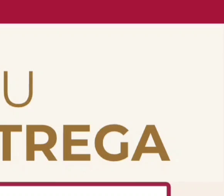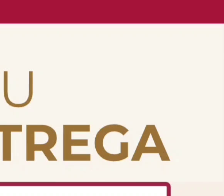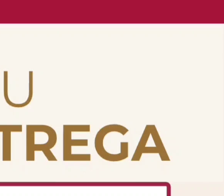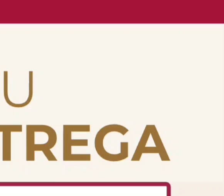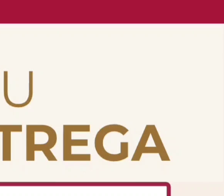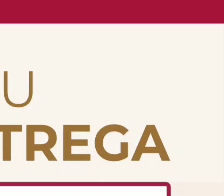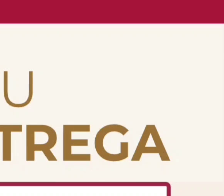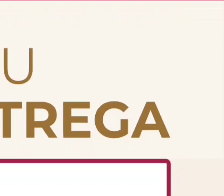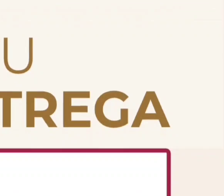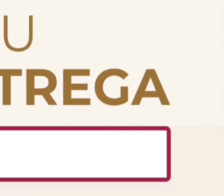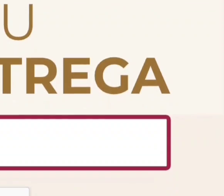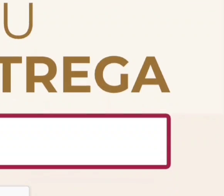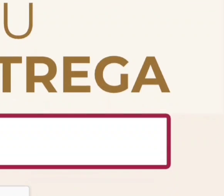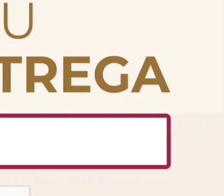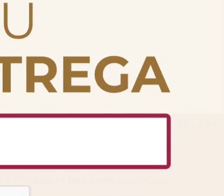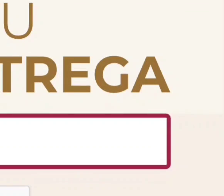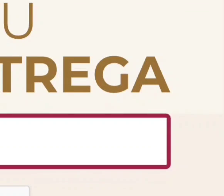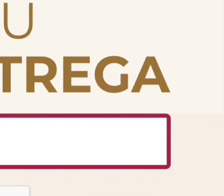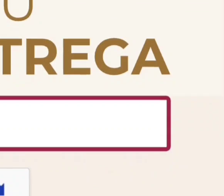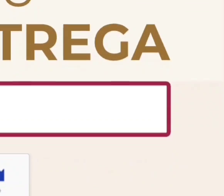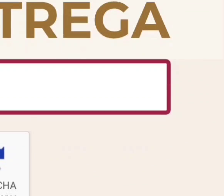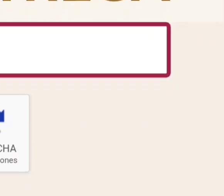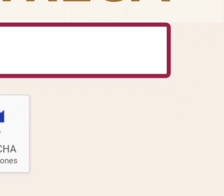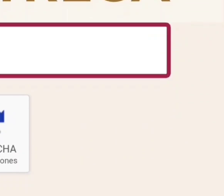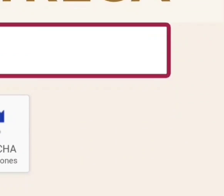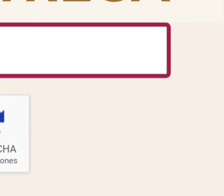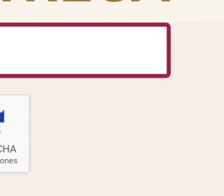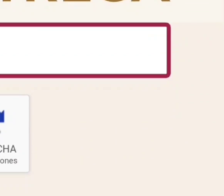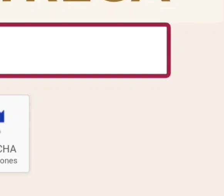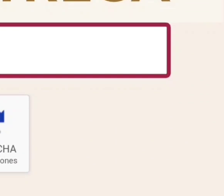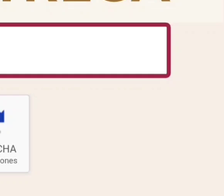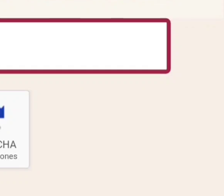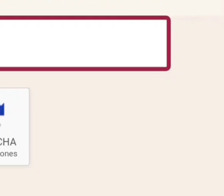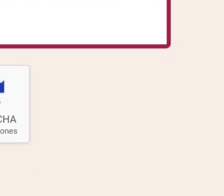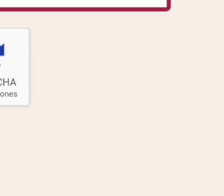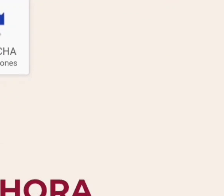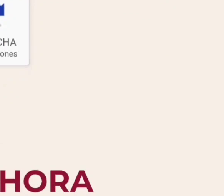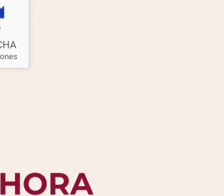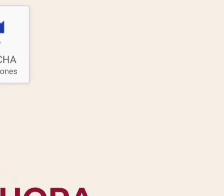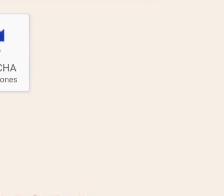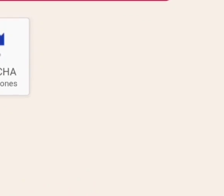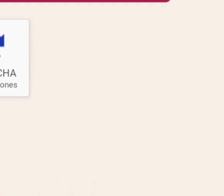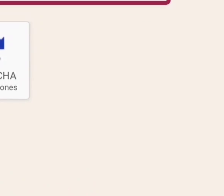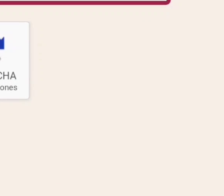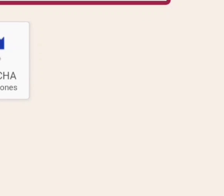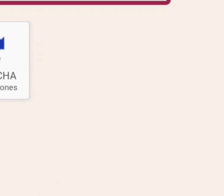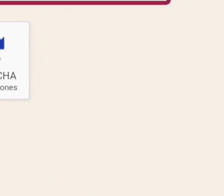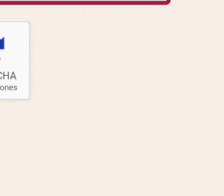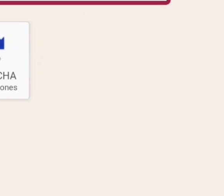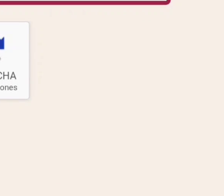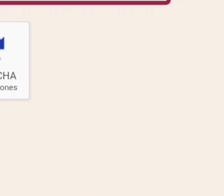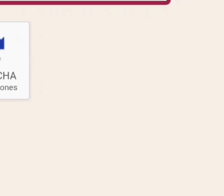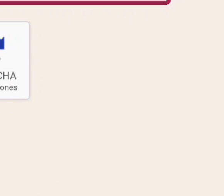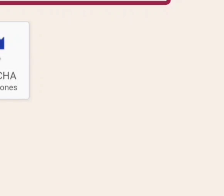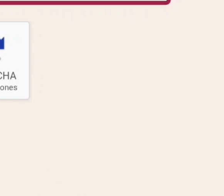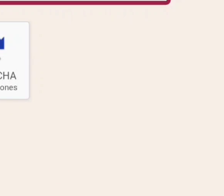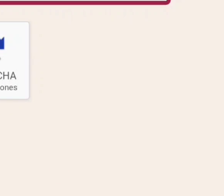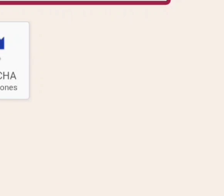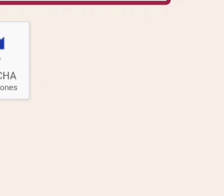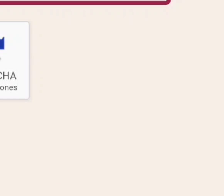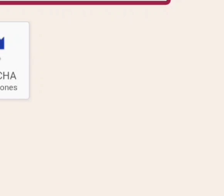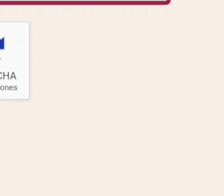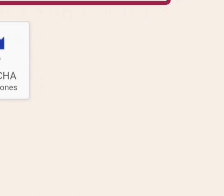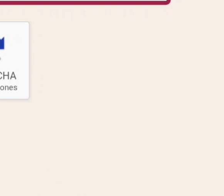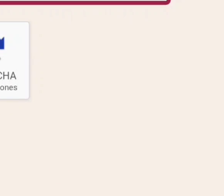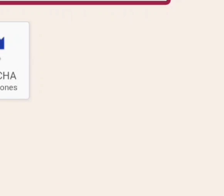cuándo y dónde vas a recibir tu tarjeta. Lo único que usted tiene que hacer es localizar